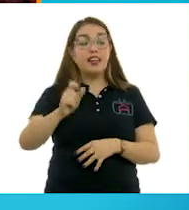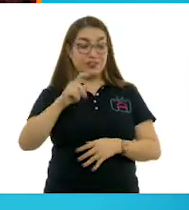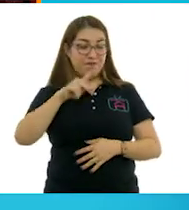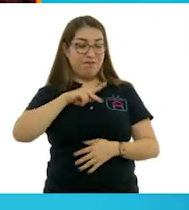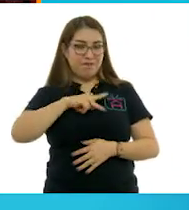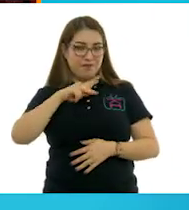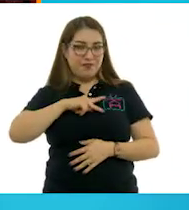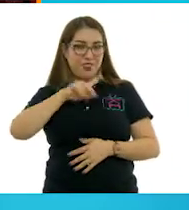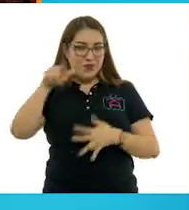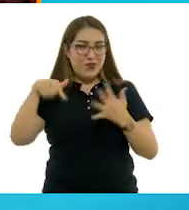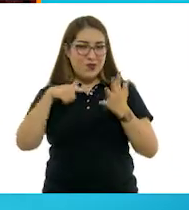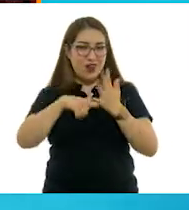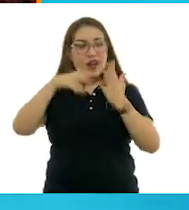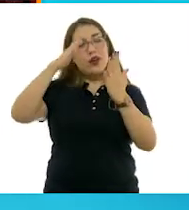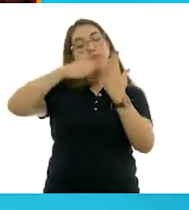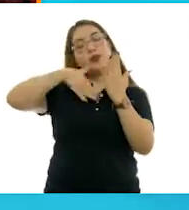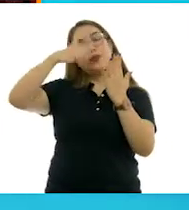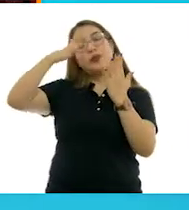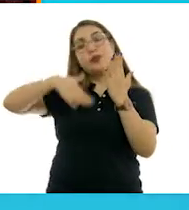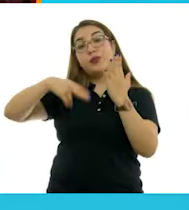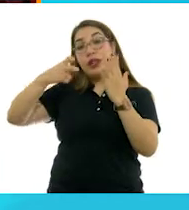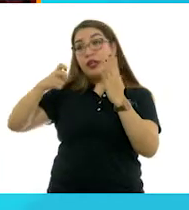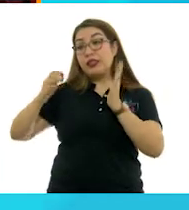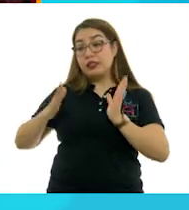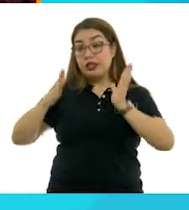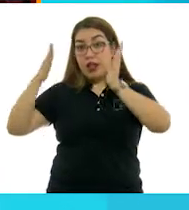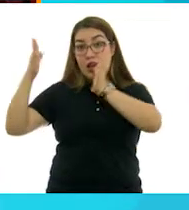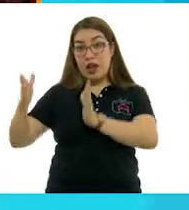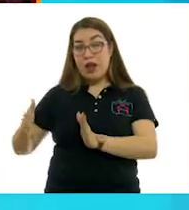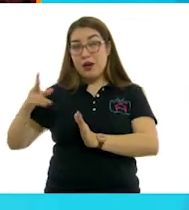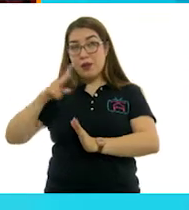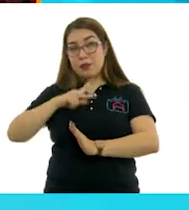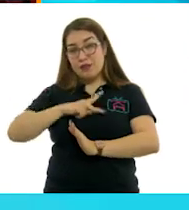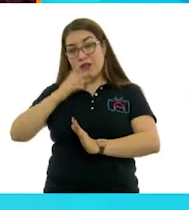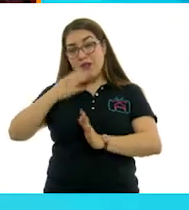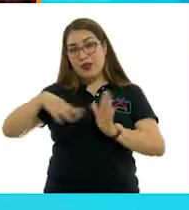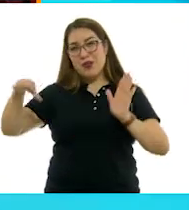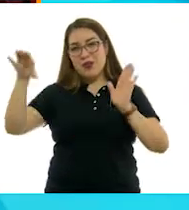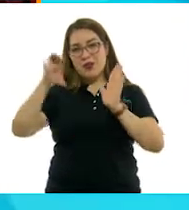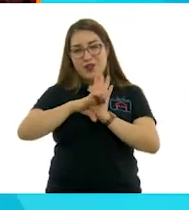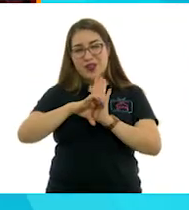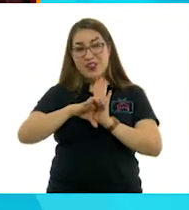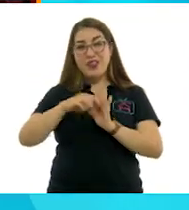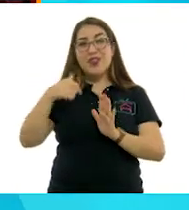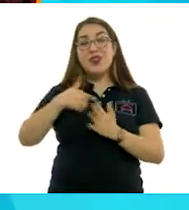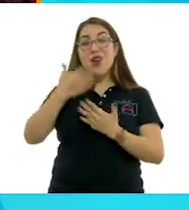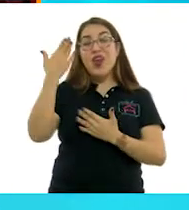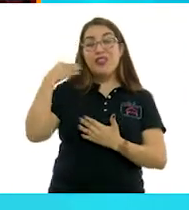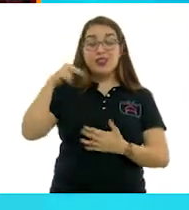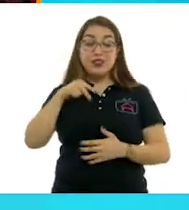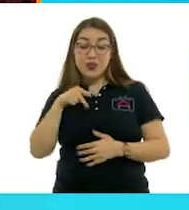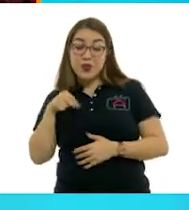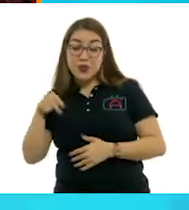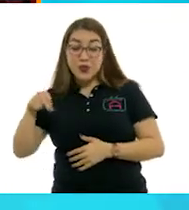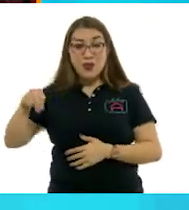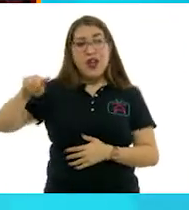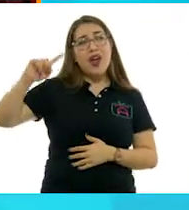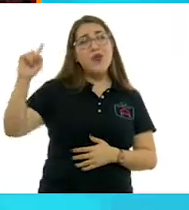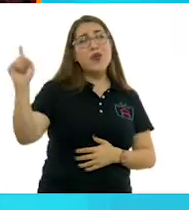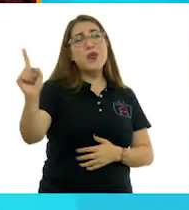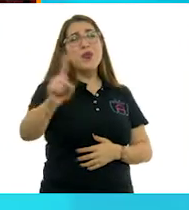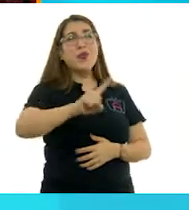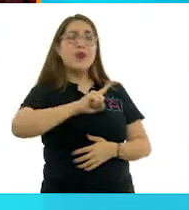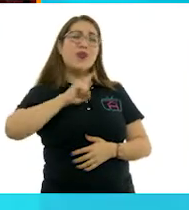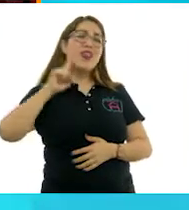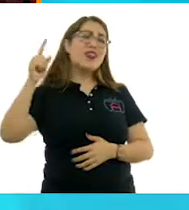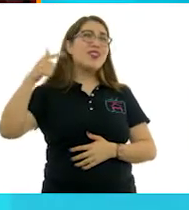se encontraba junto a la derecha de mis recámaras. Cuando podía caminar, daba vueltas, imaginando